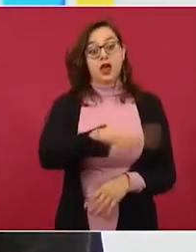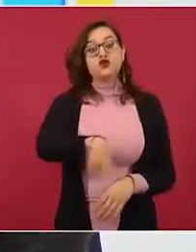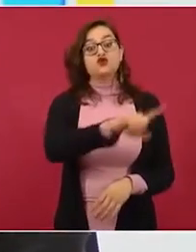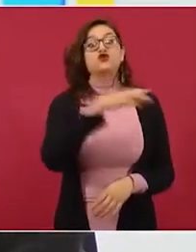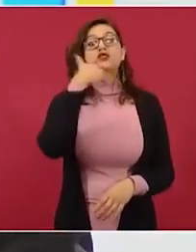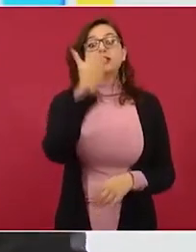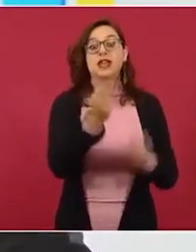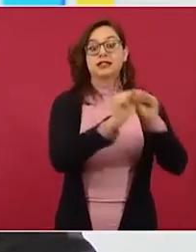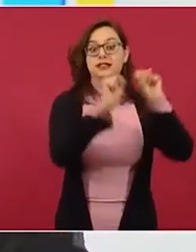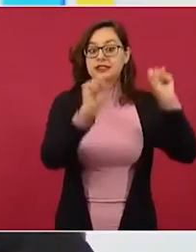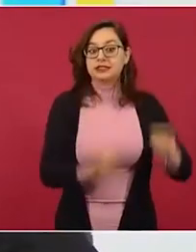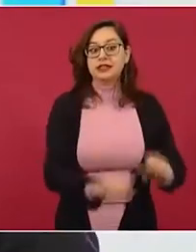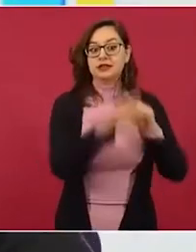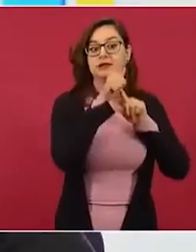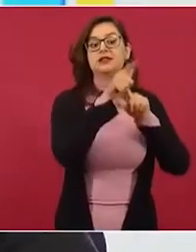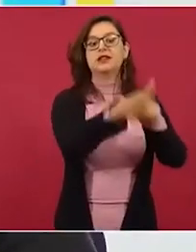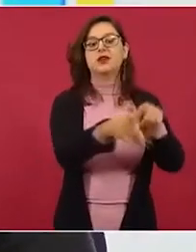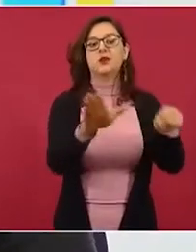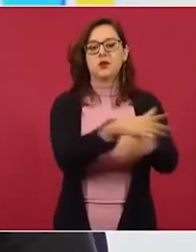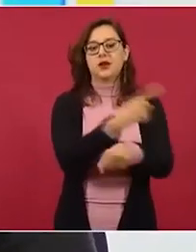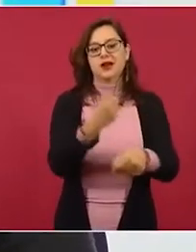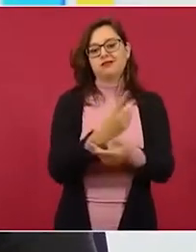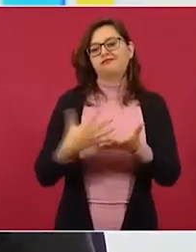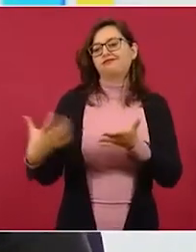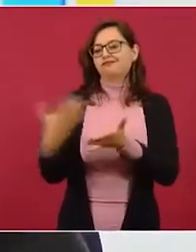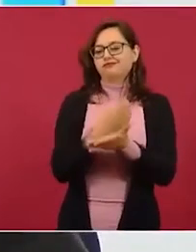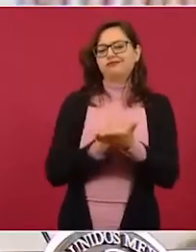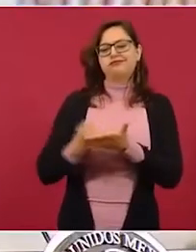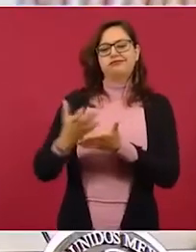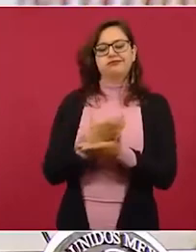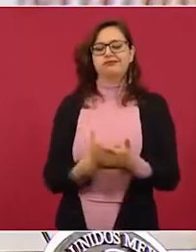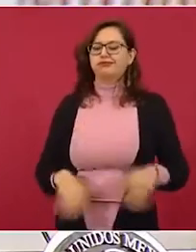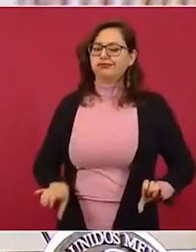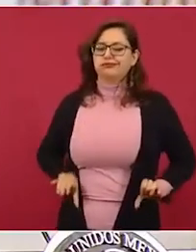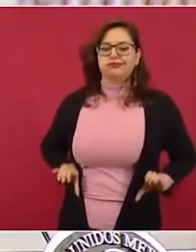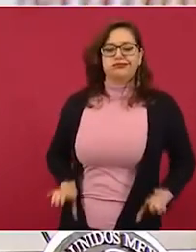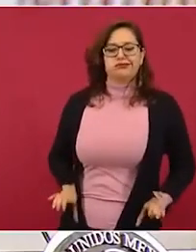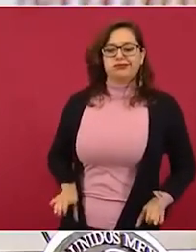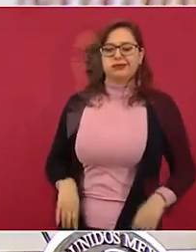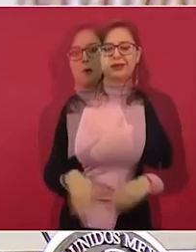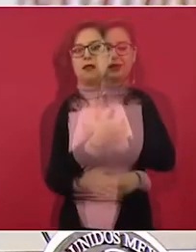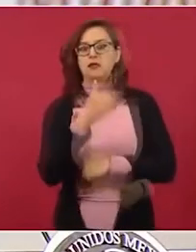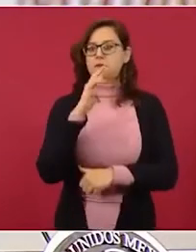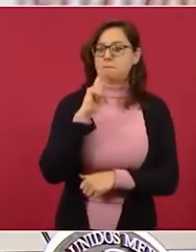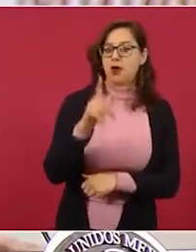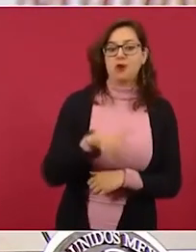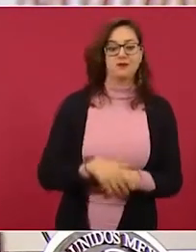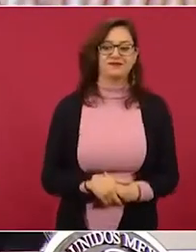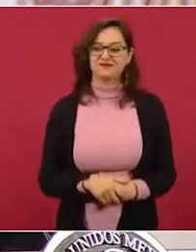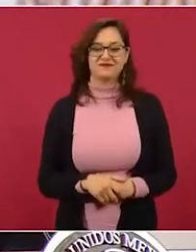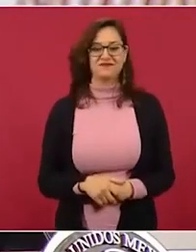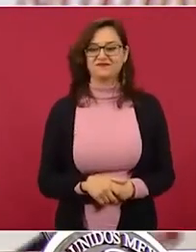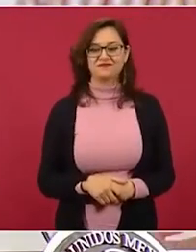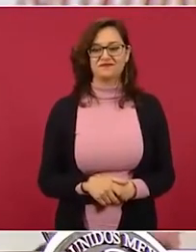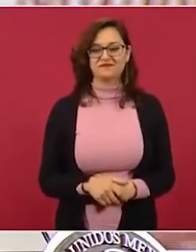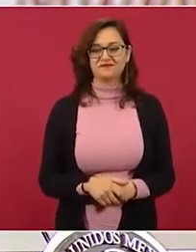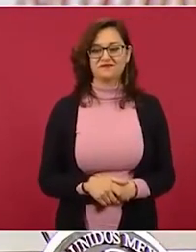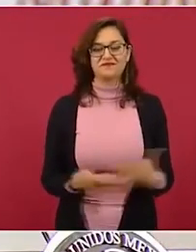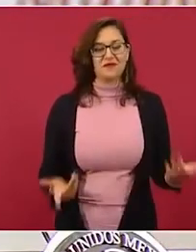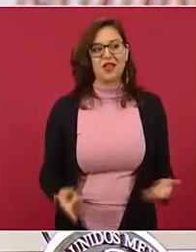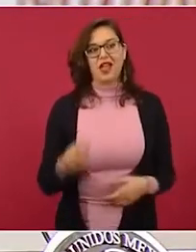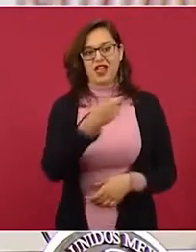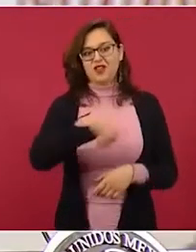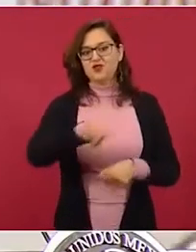las utilidades son extraordinarias para ellos, no por ser más competitivos ni más eficientes, sino porque se les crearon